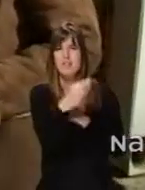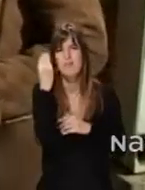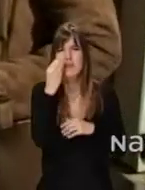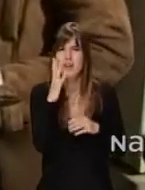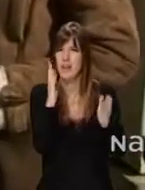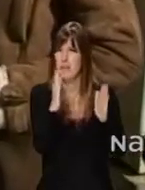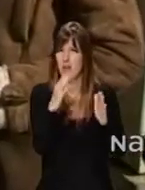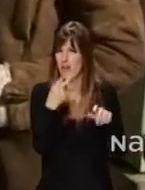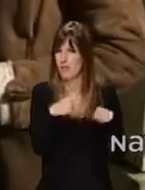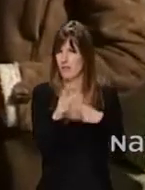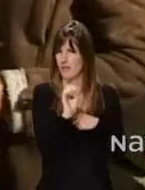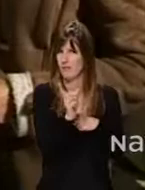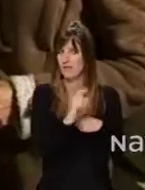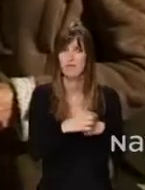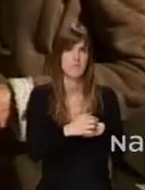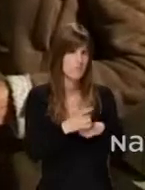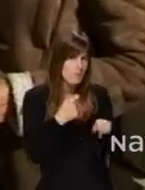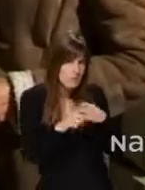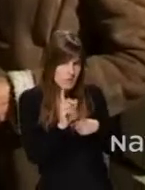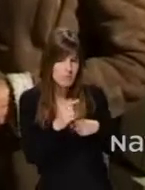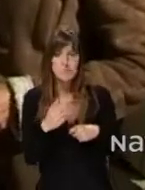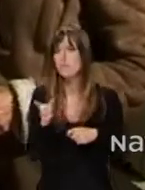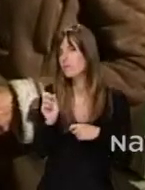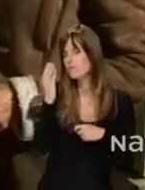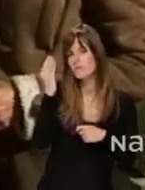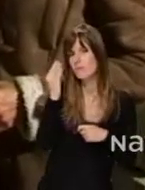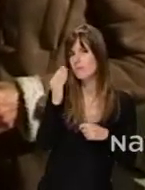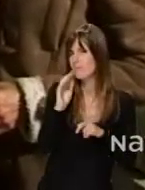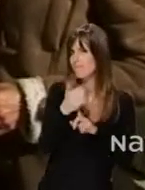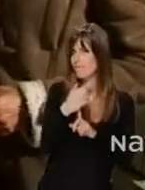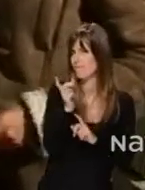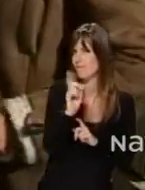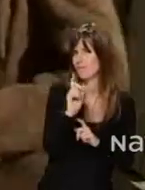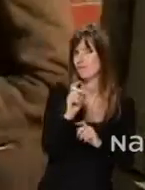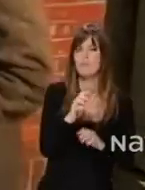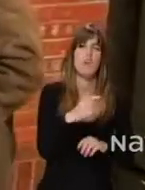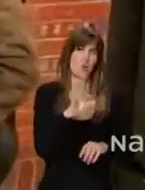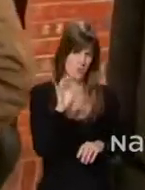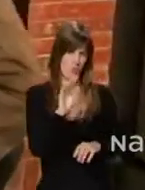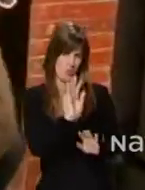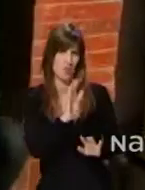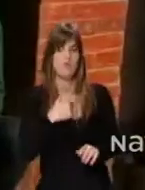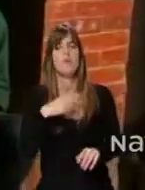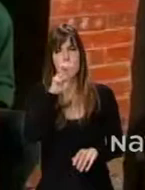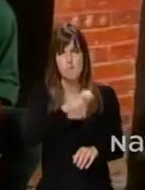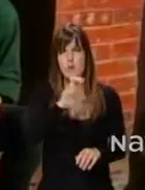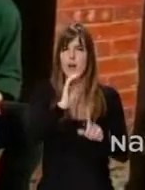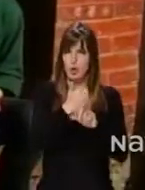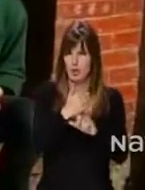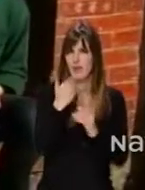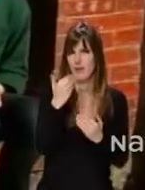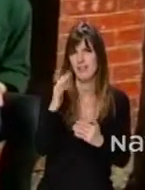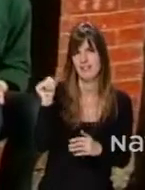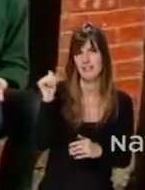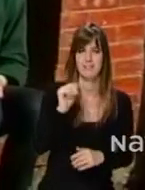que no venden, pero bueno. ¿Cómo que no venden? No sé si lo podrás encontrar, pero tú preguntas. Ah, yo sí, sí, sí, sí, yo lo voy a encontrar. Gracias, ¿eh?